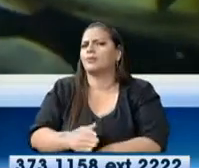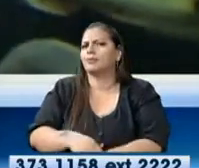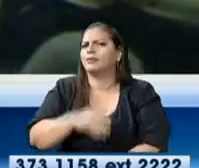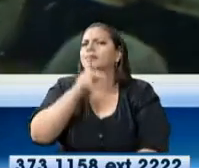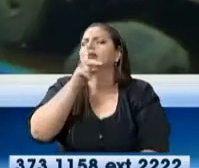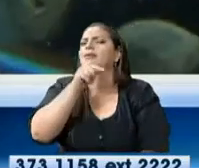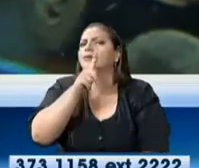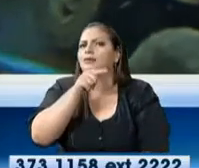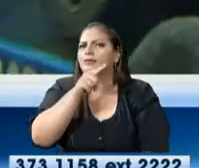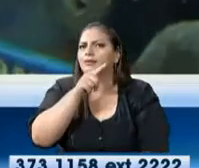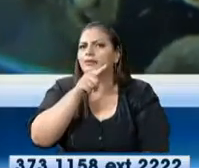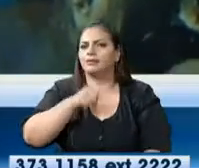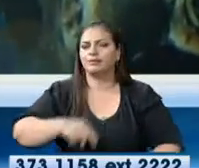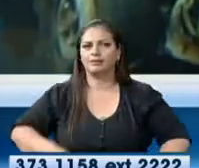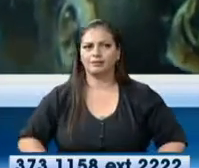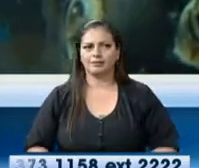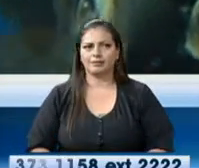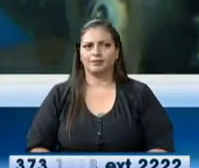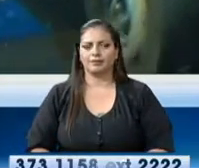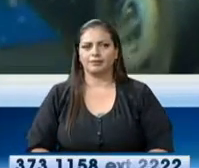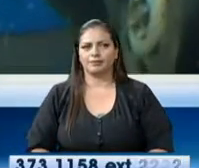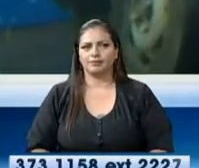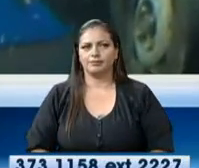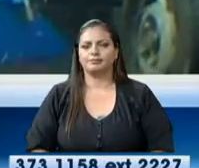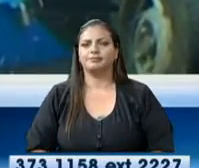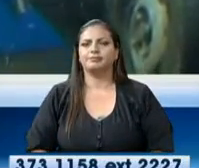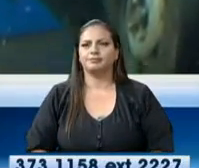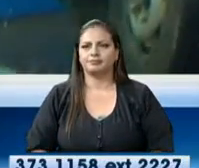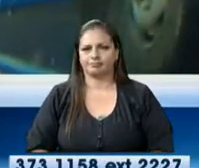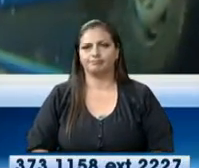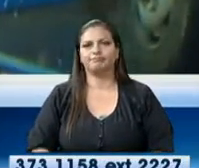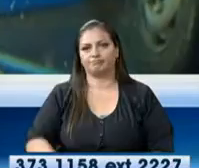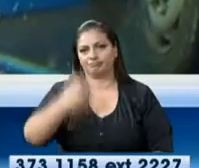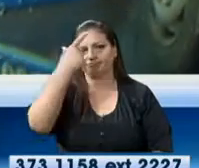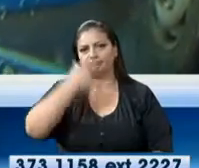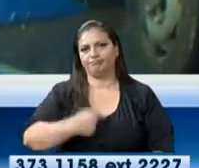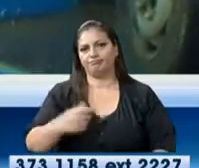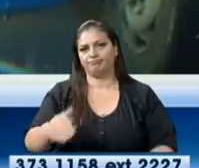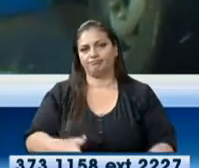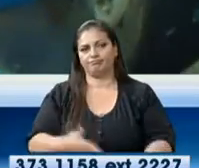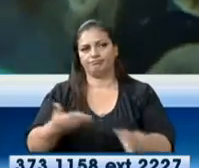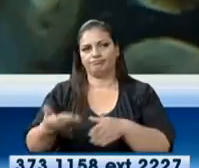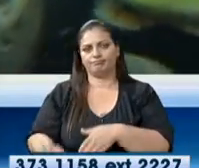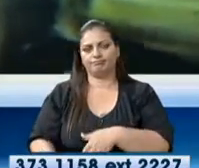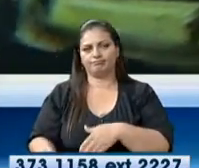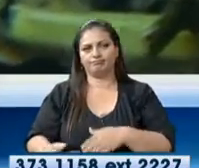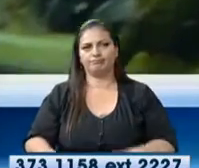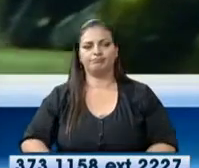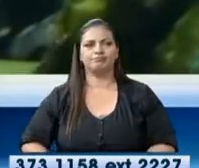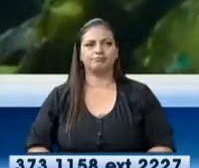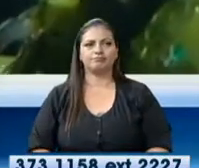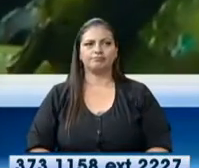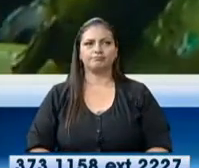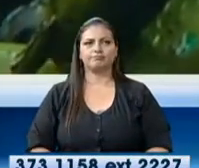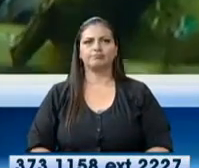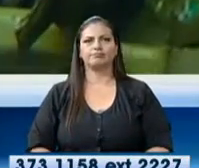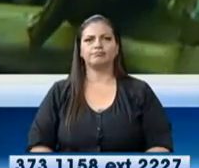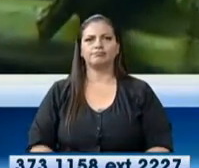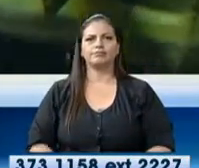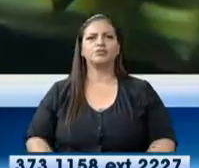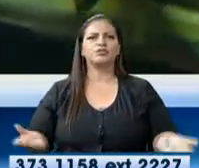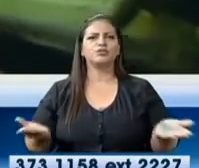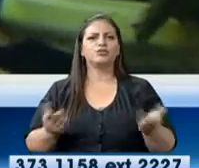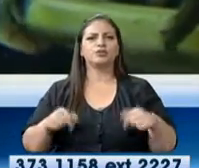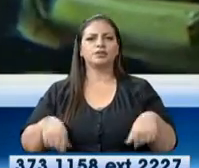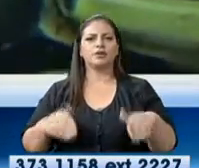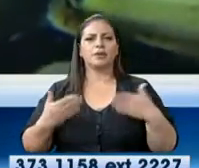que, insisto, lamentablemente le cuesta la vida a una persona. Sucedió aquí al norte de la ciudad. Al norte de la ciudad, en la Atarazana. Y